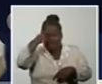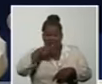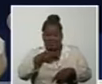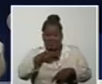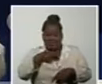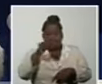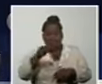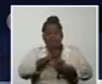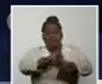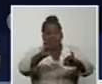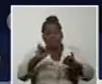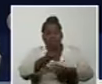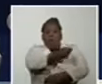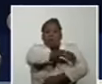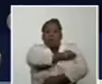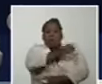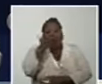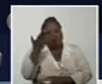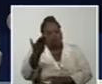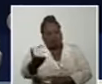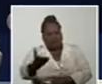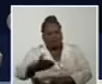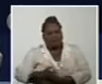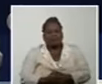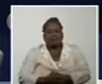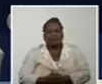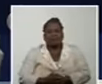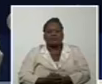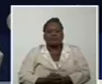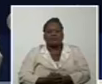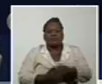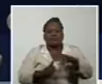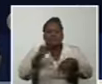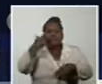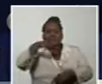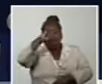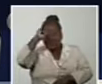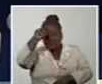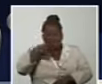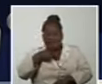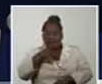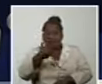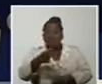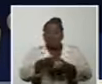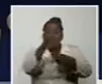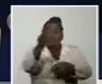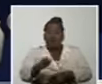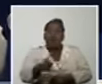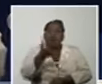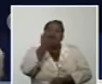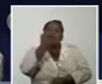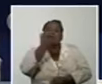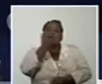nuestra población maneja, la tasa de incidencia de casos positivos